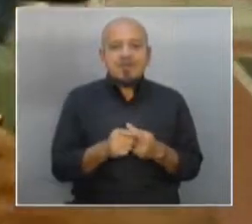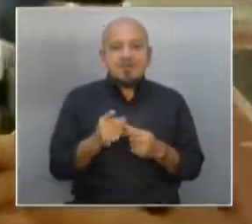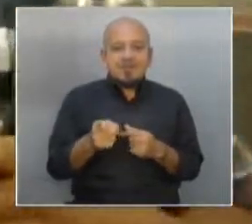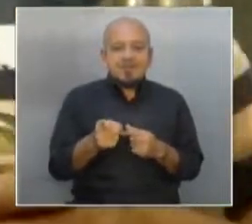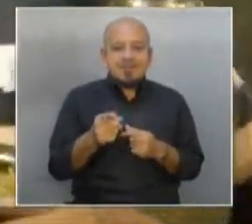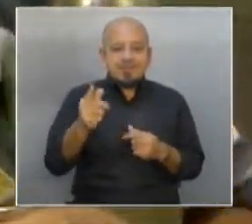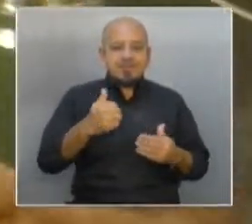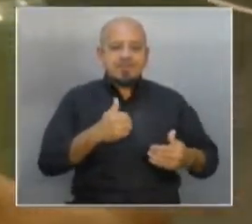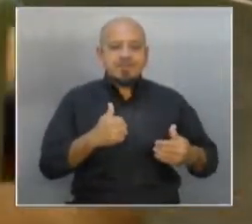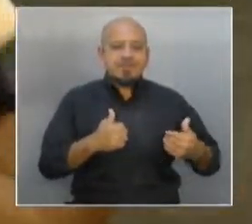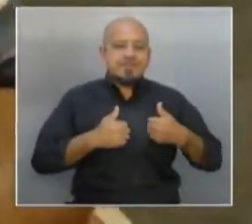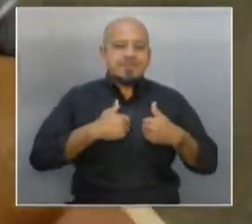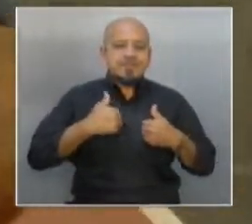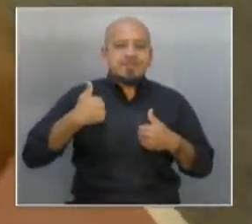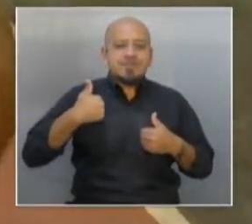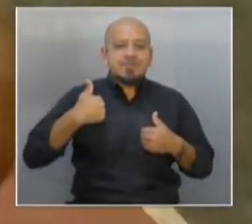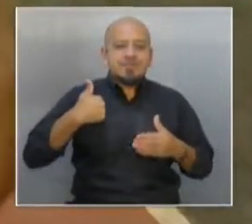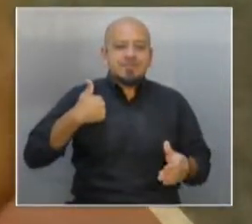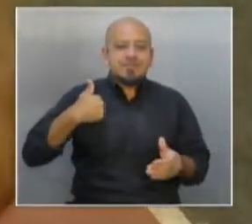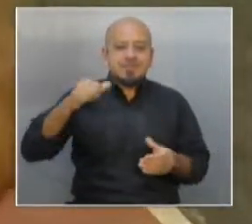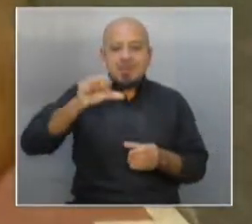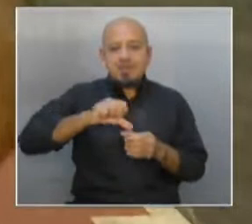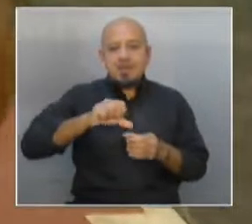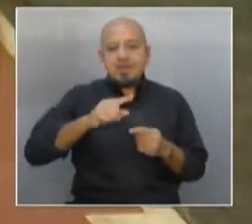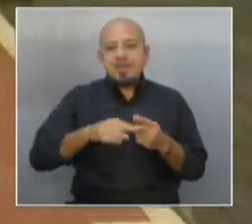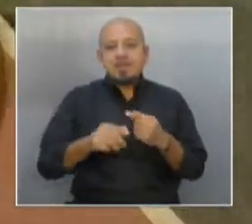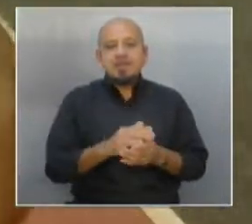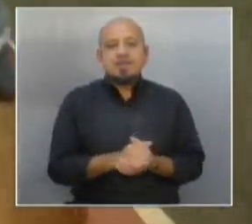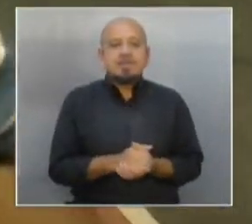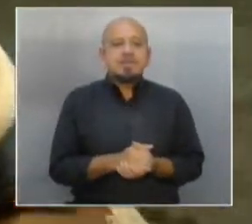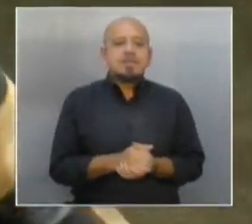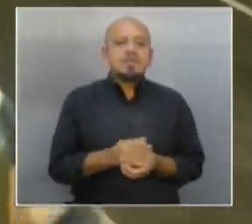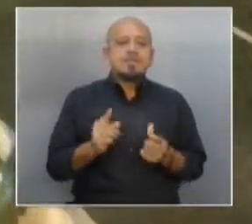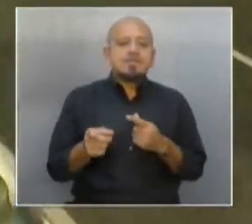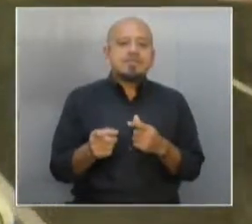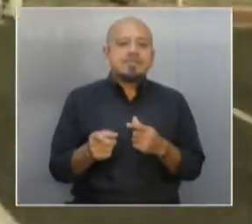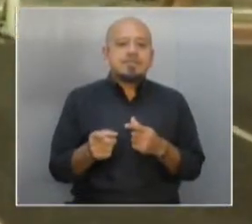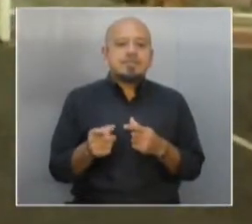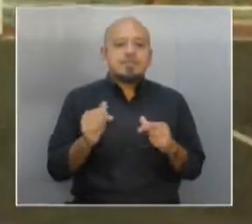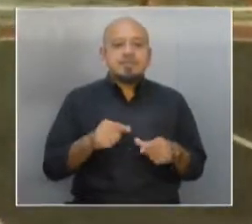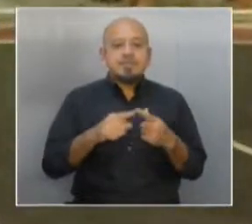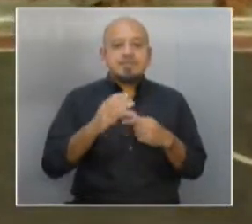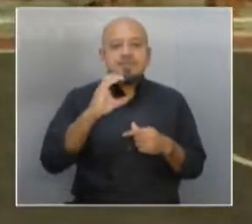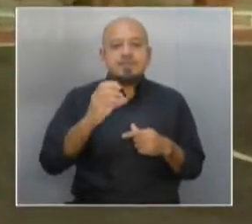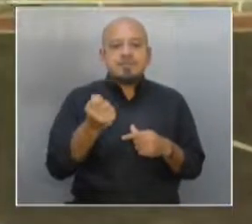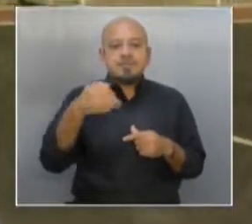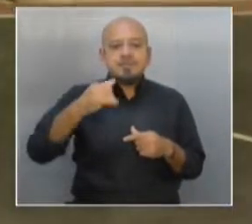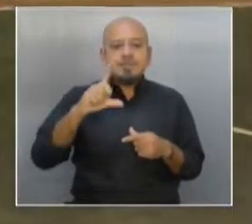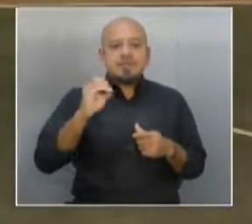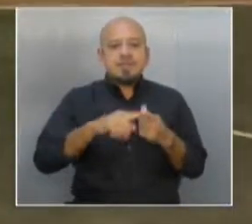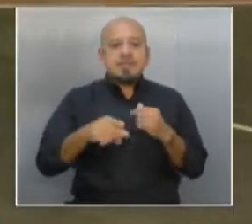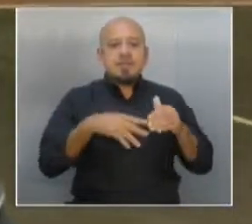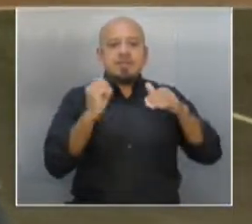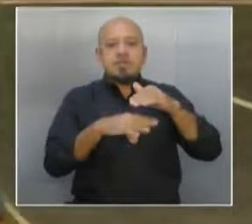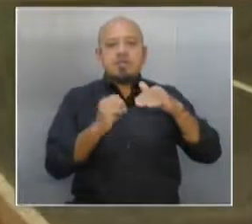mate. Y un orgullo de estar en este país. Y aparte, a Camilo lo conocí en los fondos sociales, en